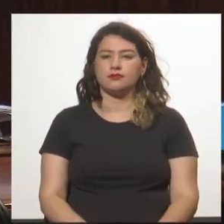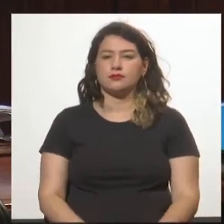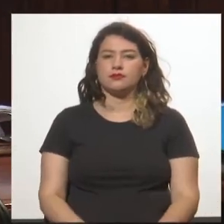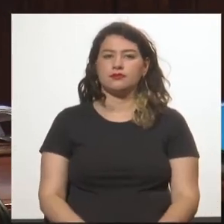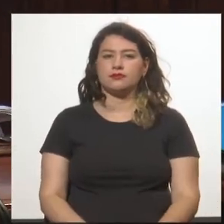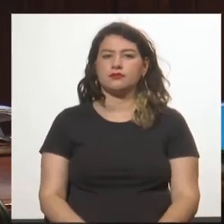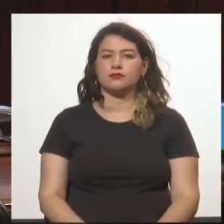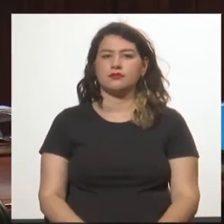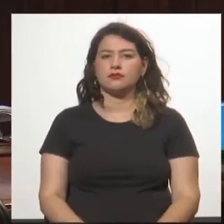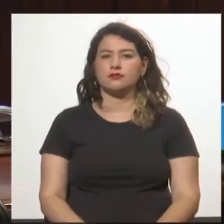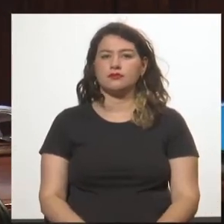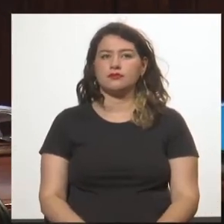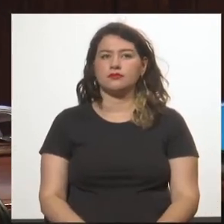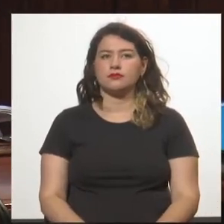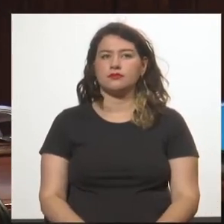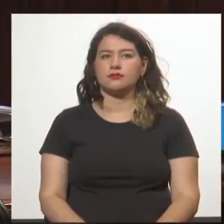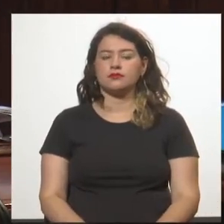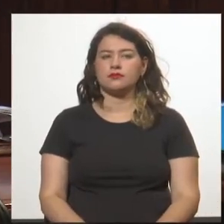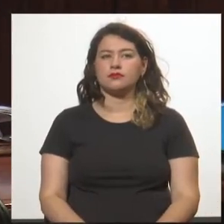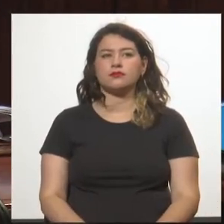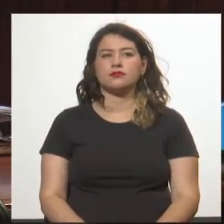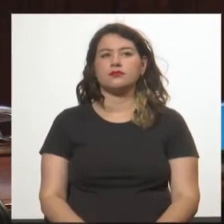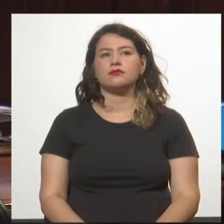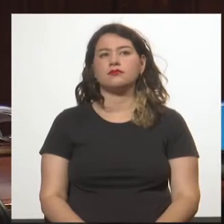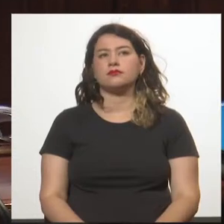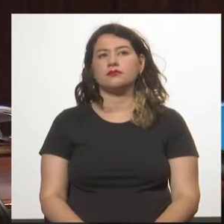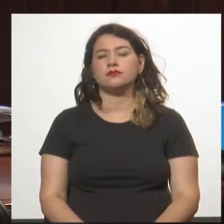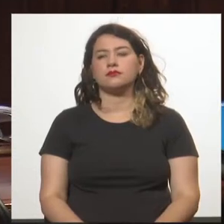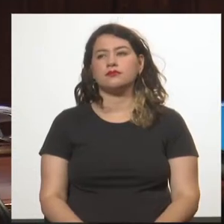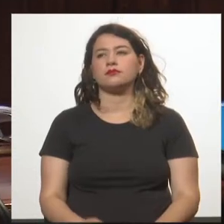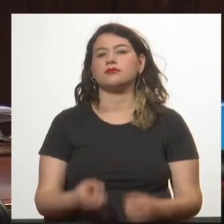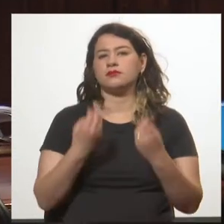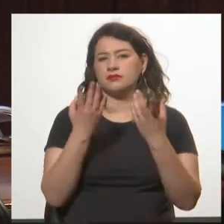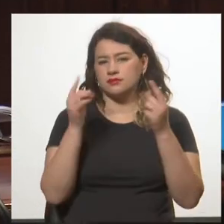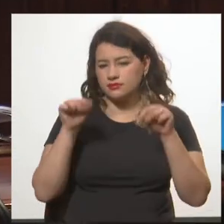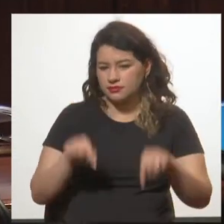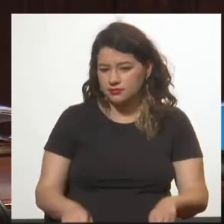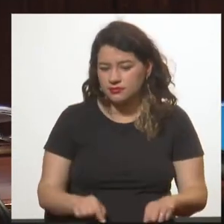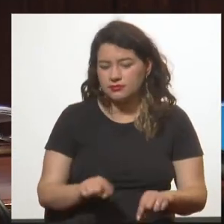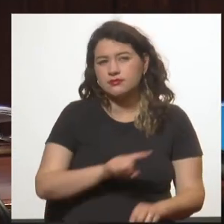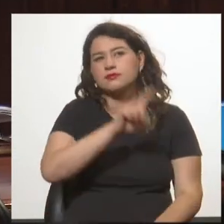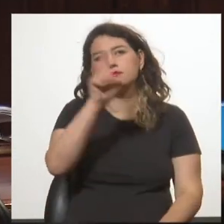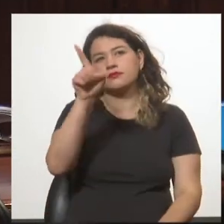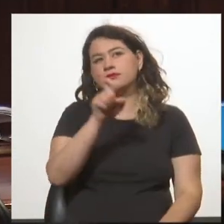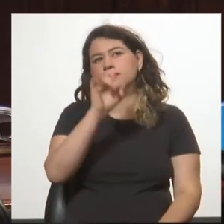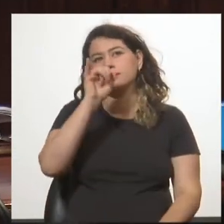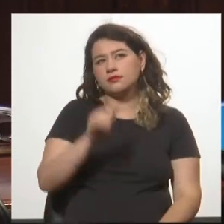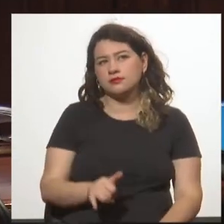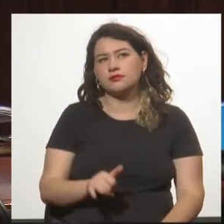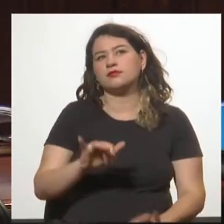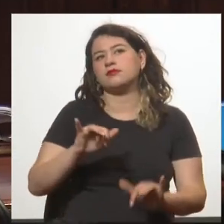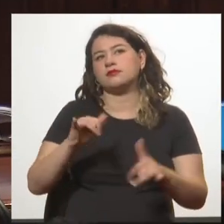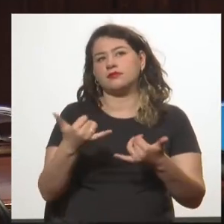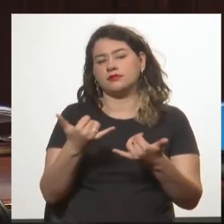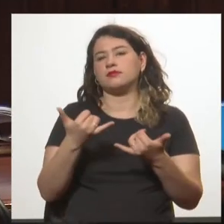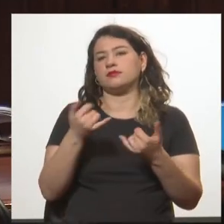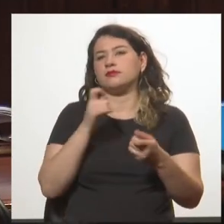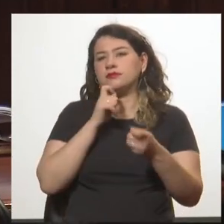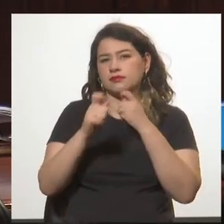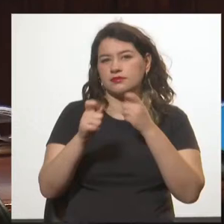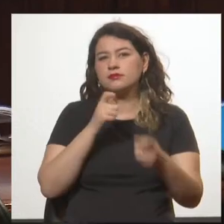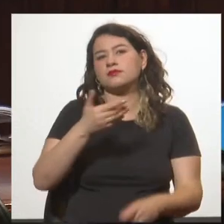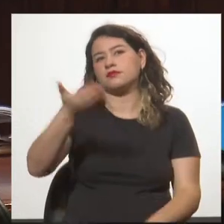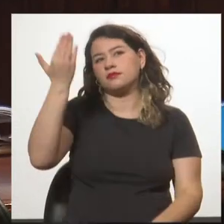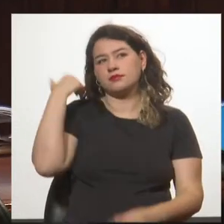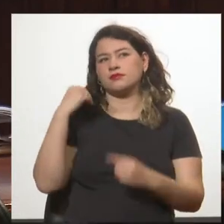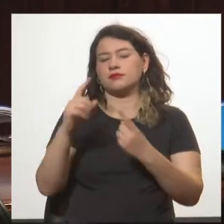porque estamos acá señora presidenta algunos se han preguntado si como ya hubo una interpelación en el pasado es